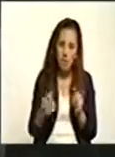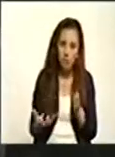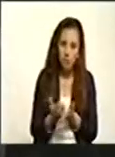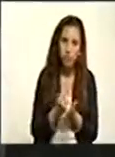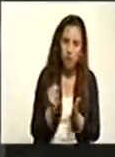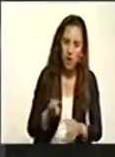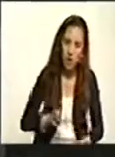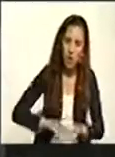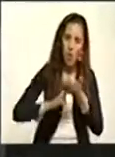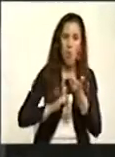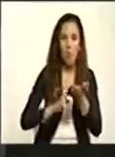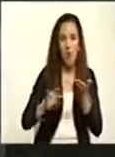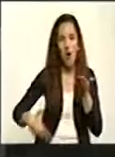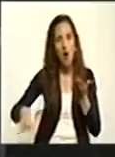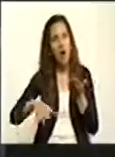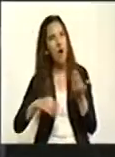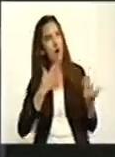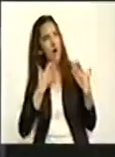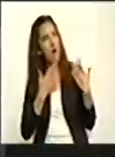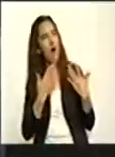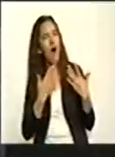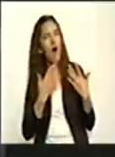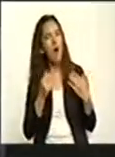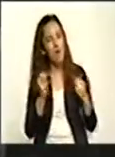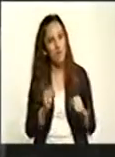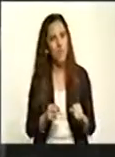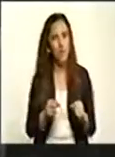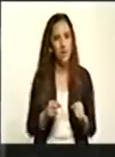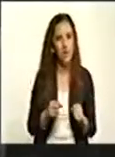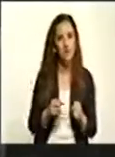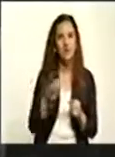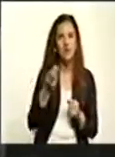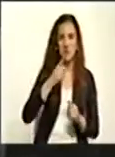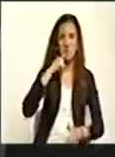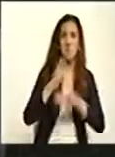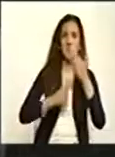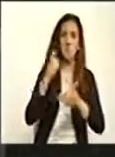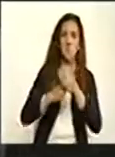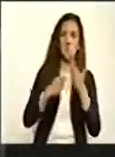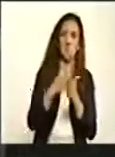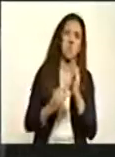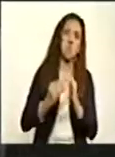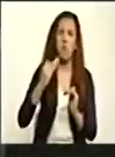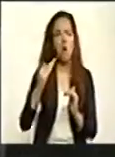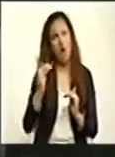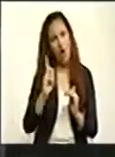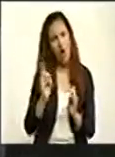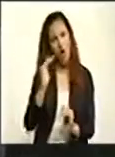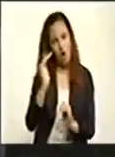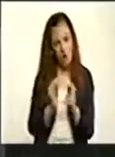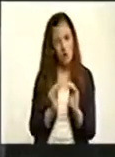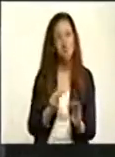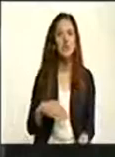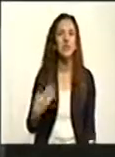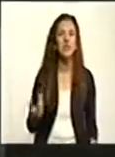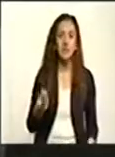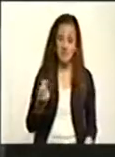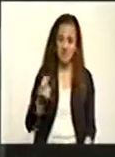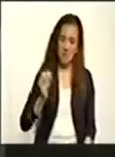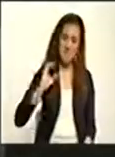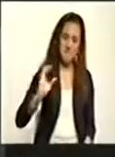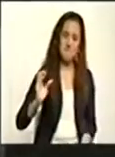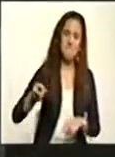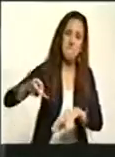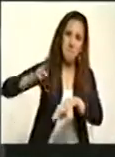inversionistas, teniendo reglas claras, reduciendo impuestos e incrementando salarios, lo que permitiría que